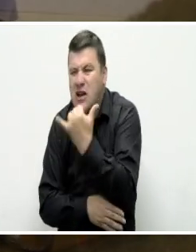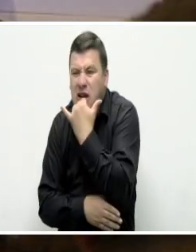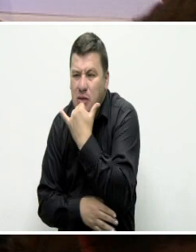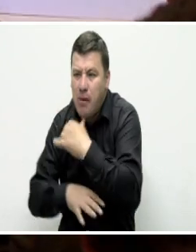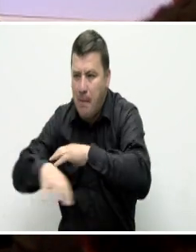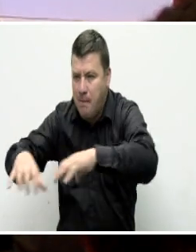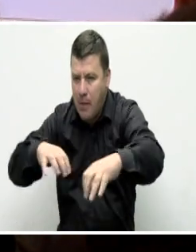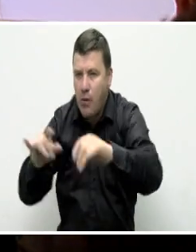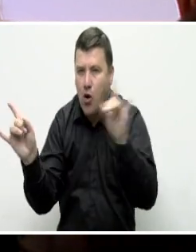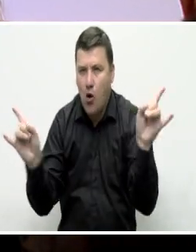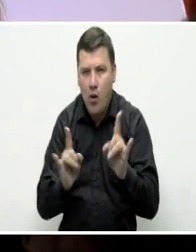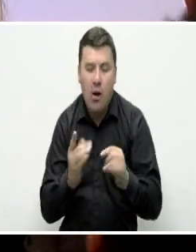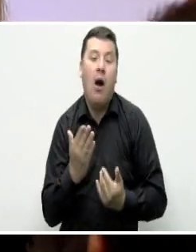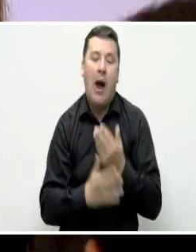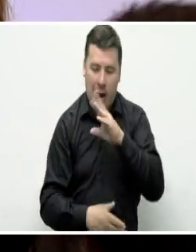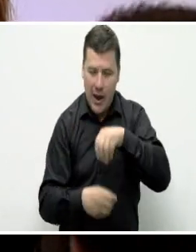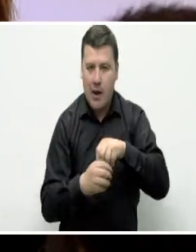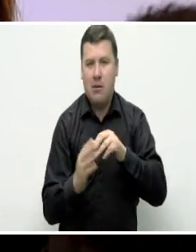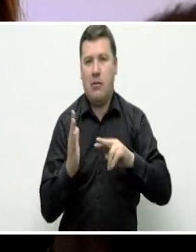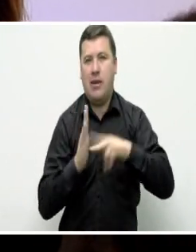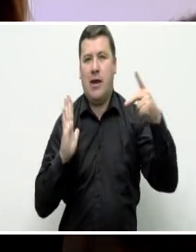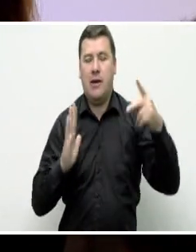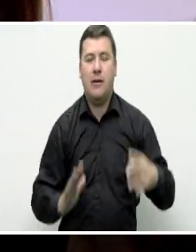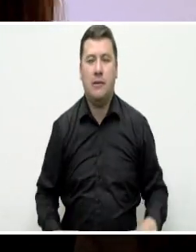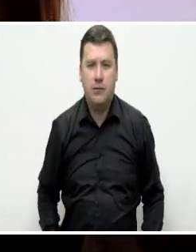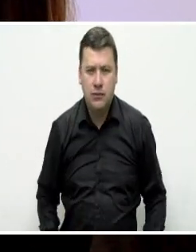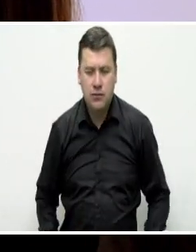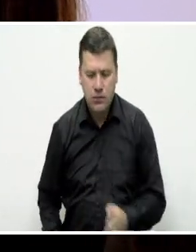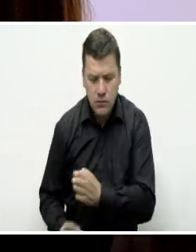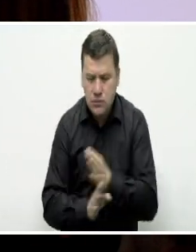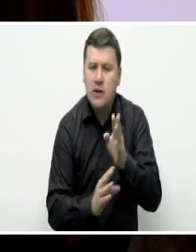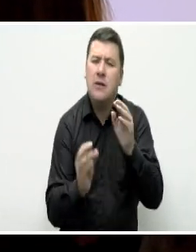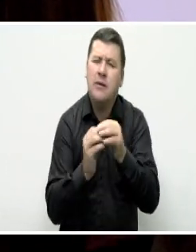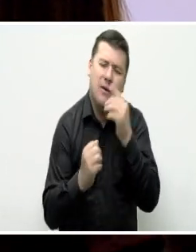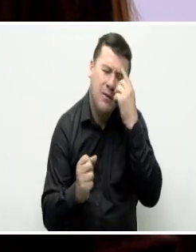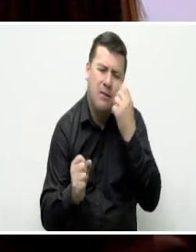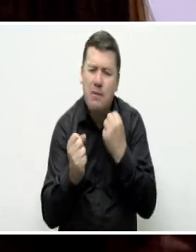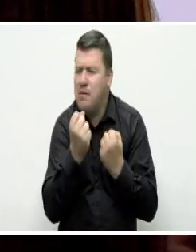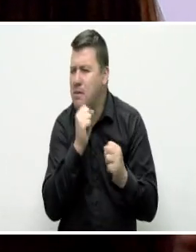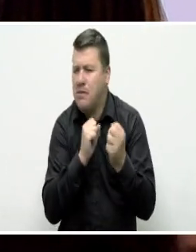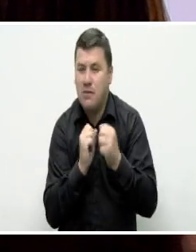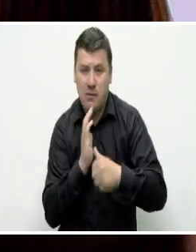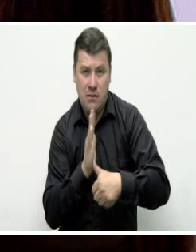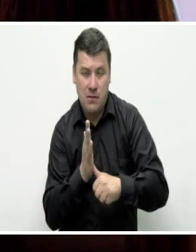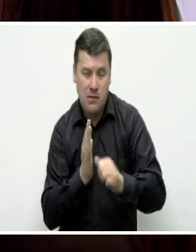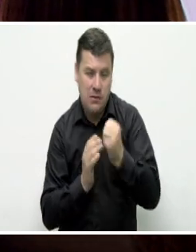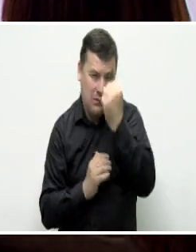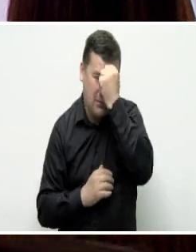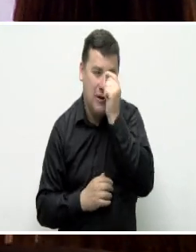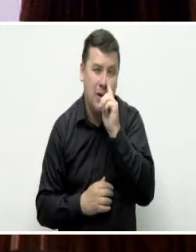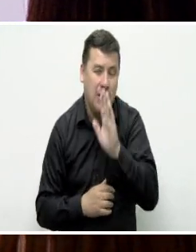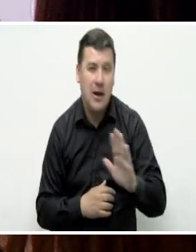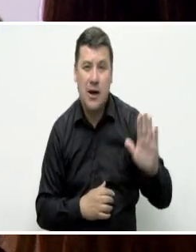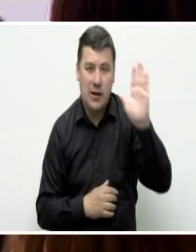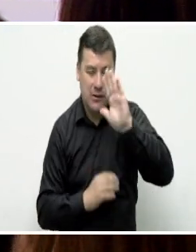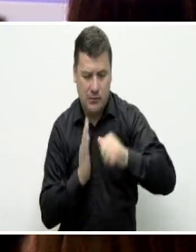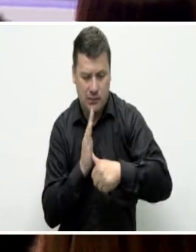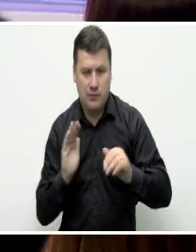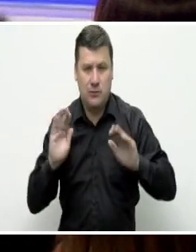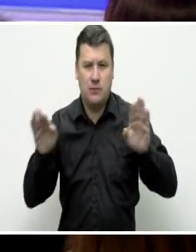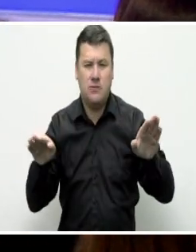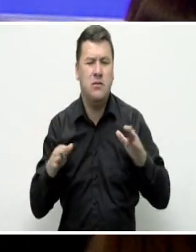comisiones escrutadoras. Una de las preocupaciones que hemos tenido en la Registraduría Nacional del Estado Civil